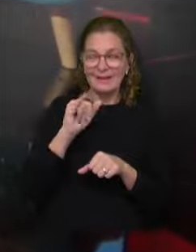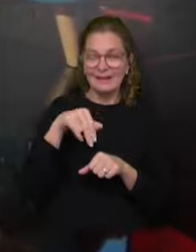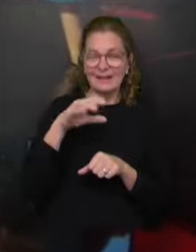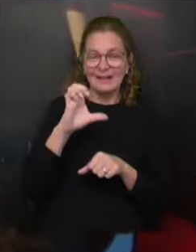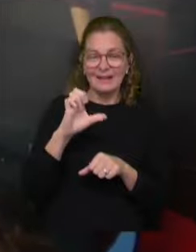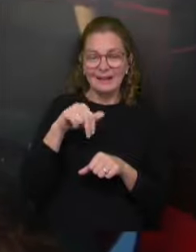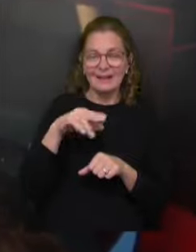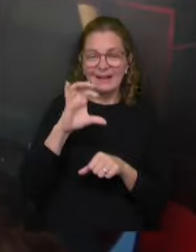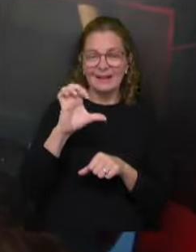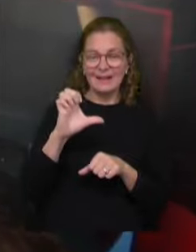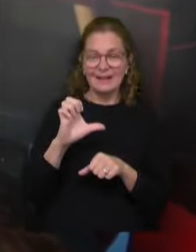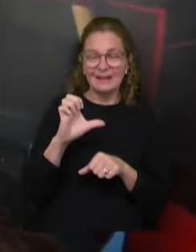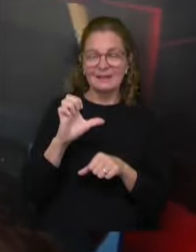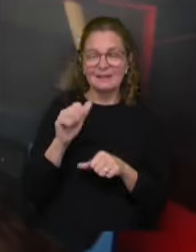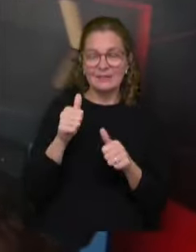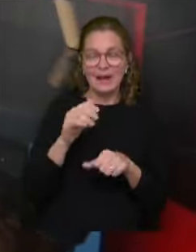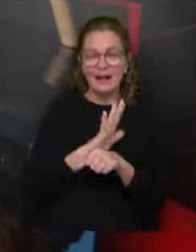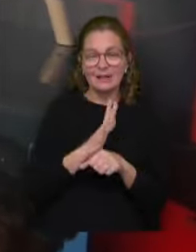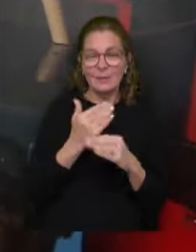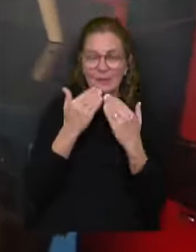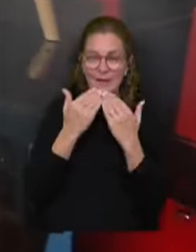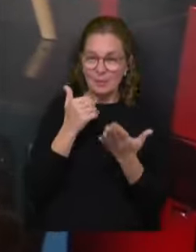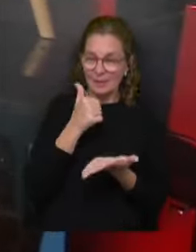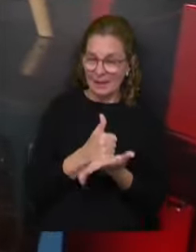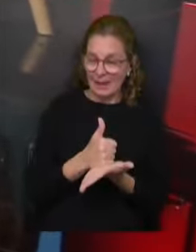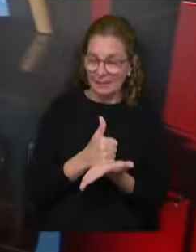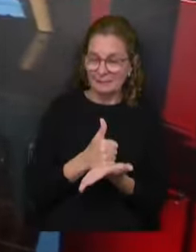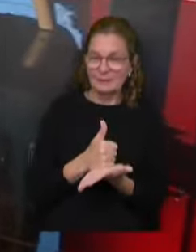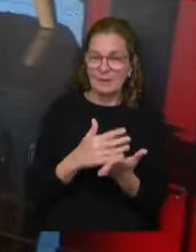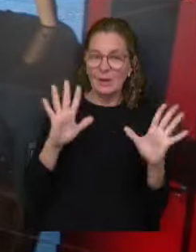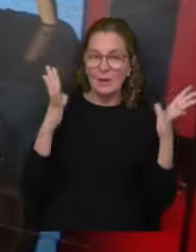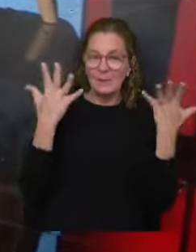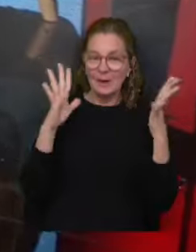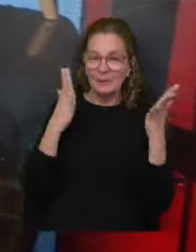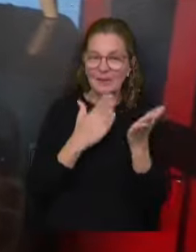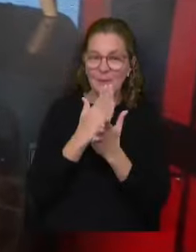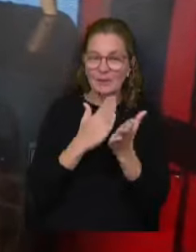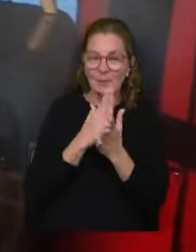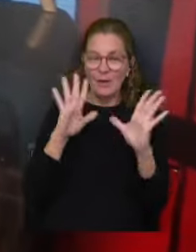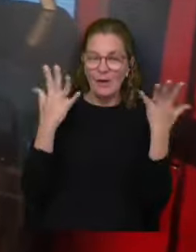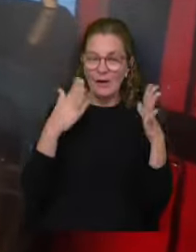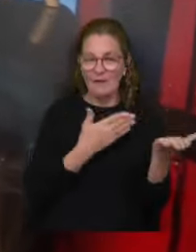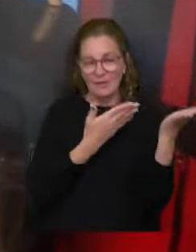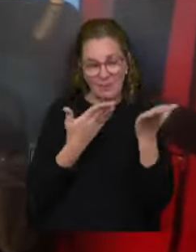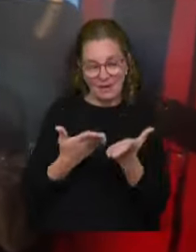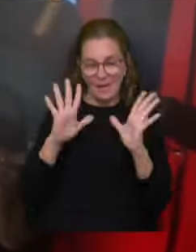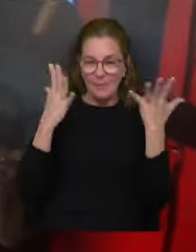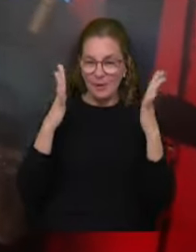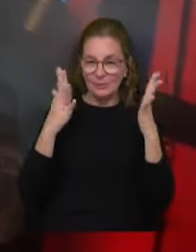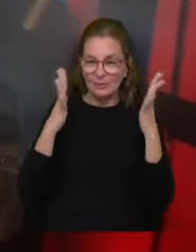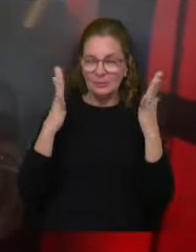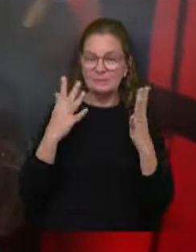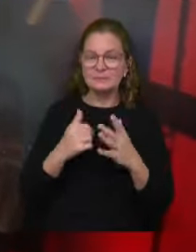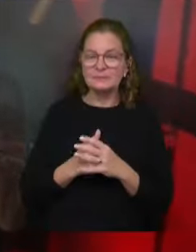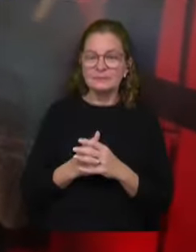Isense. Actriz de la obra, muchas gracias por estar acá. Un aplauso. Nosotros por favor. Siempre gracias. Damos la bienvenida. Gracias, que